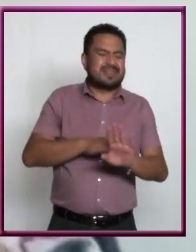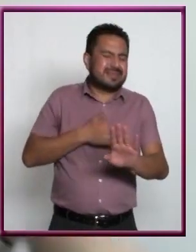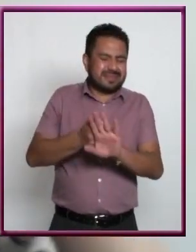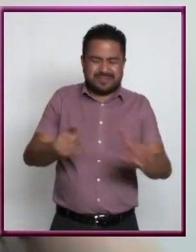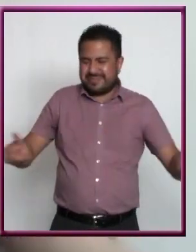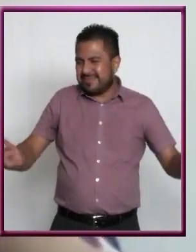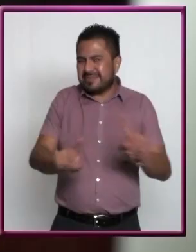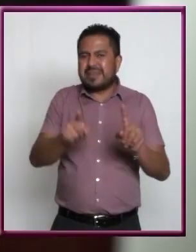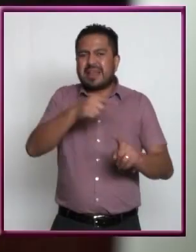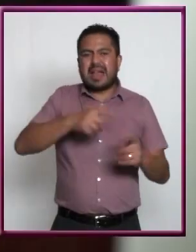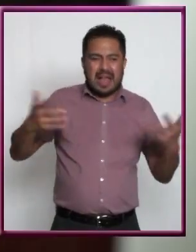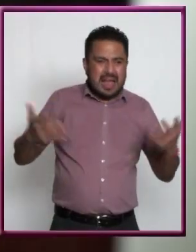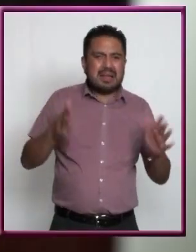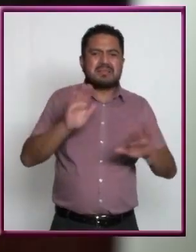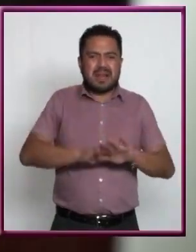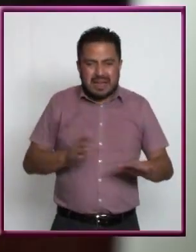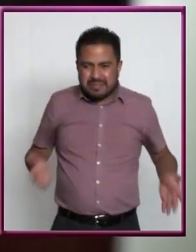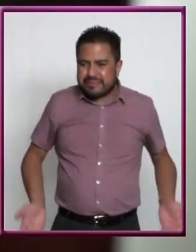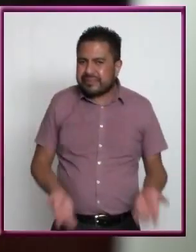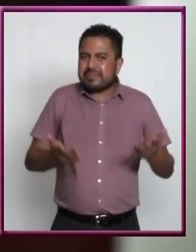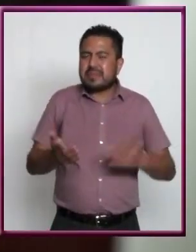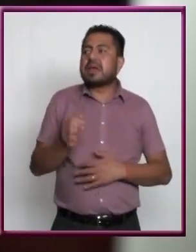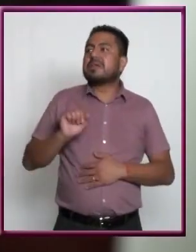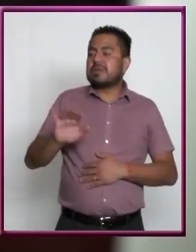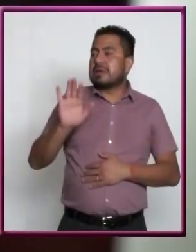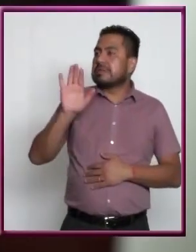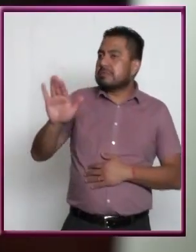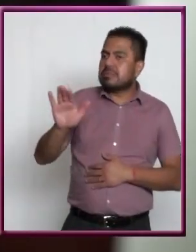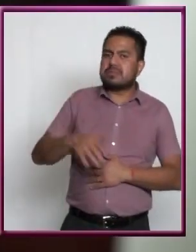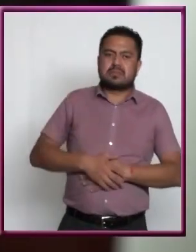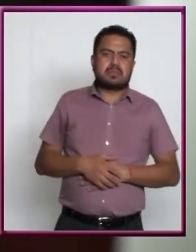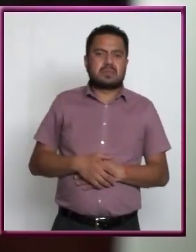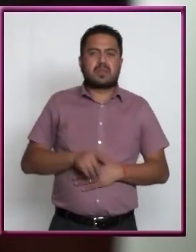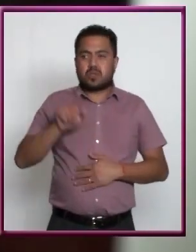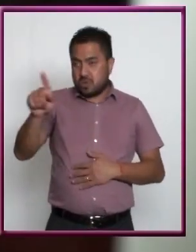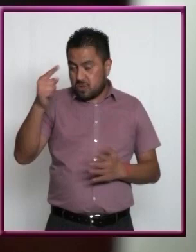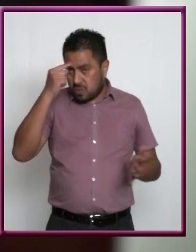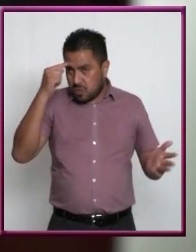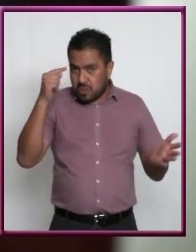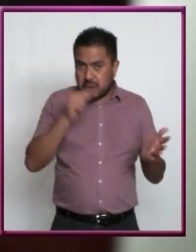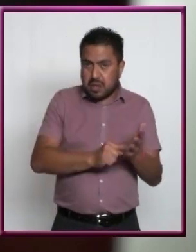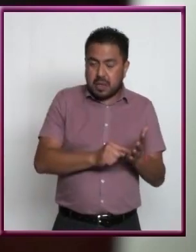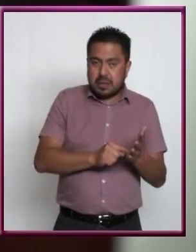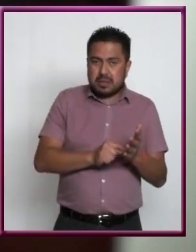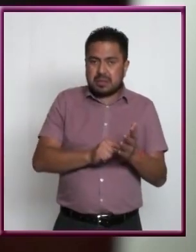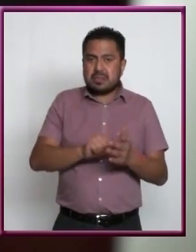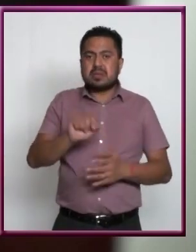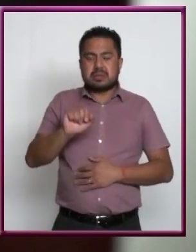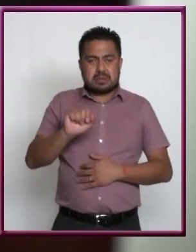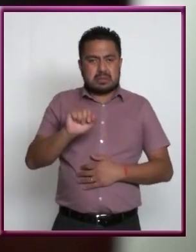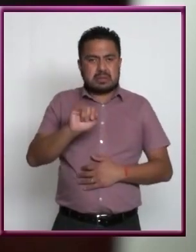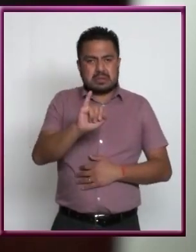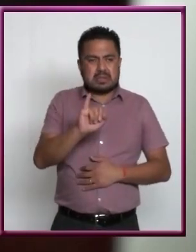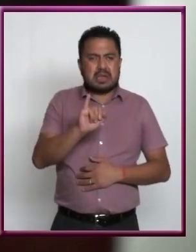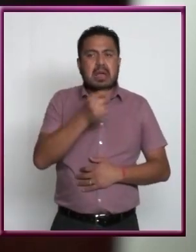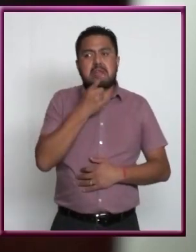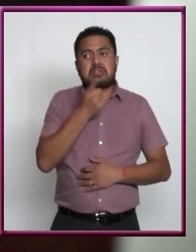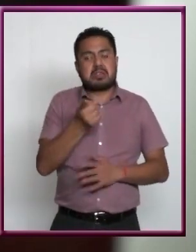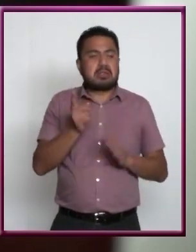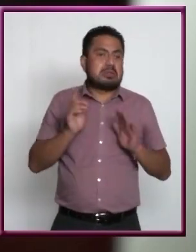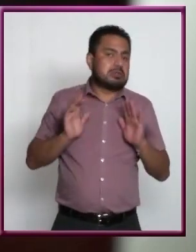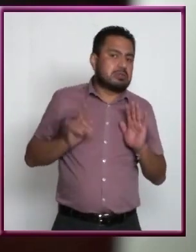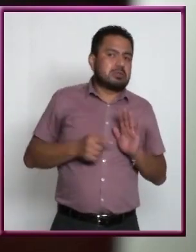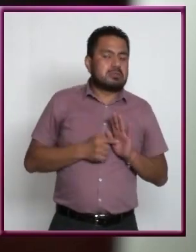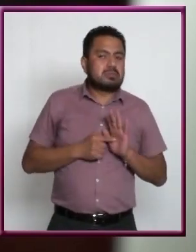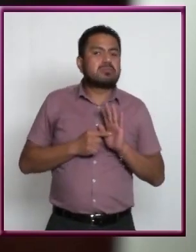contrario, hágalo cuando sea. Sí. Oye, ¿y tú crees, o sea, porque sí se dice y sí se